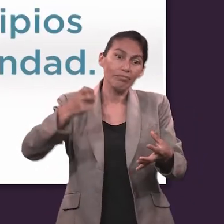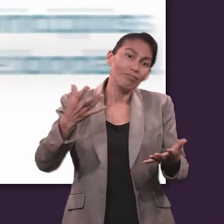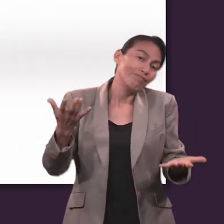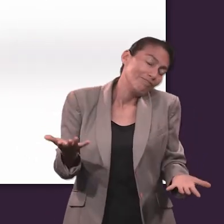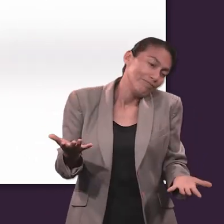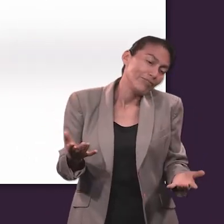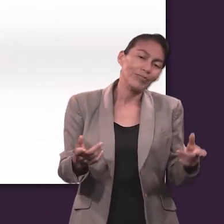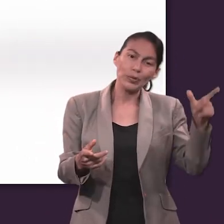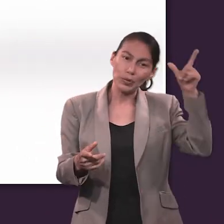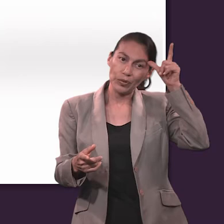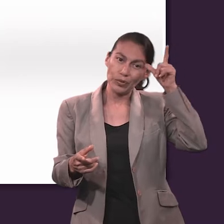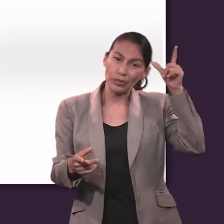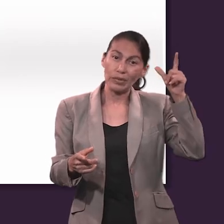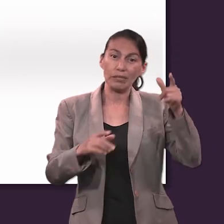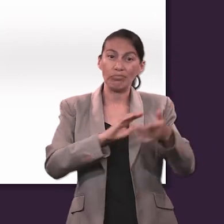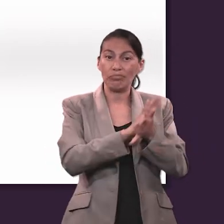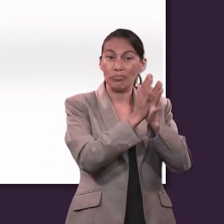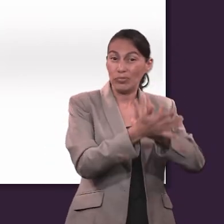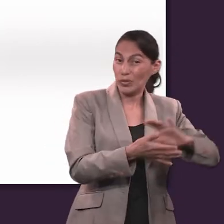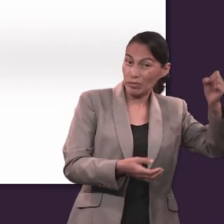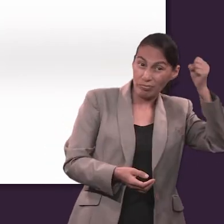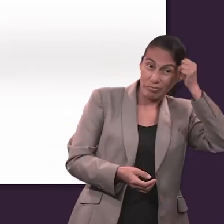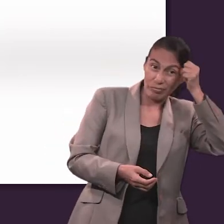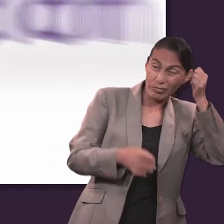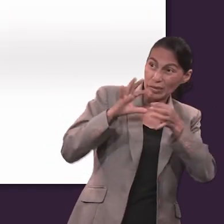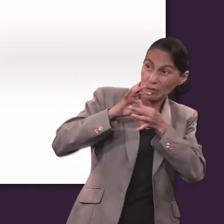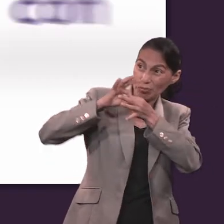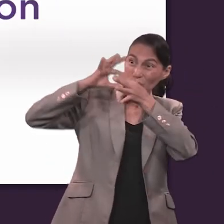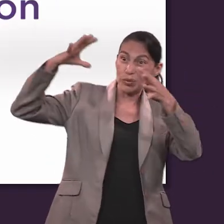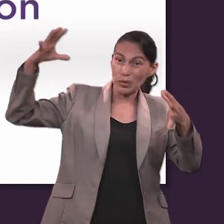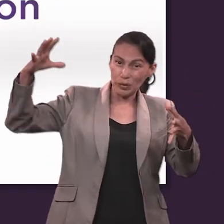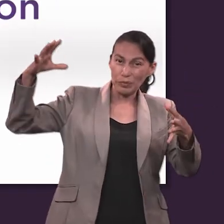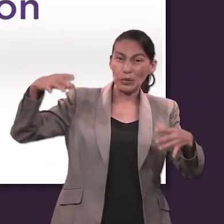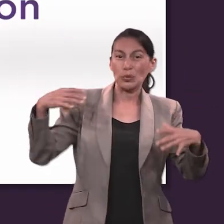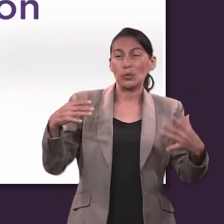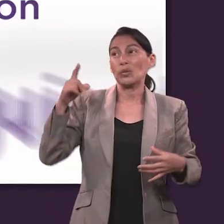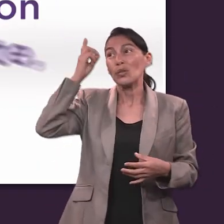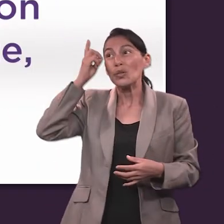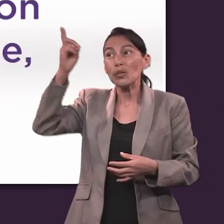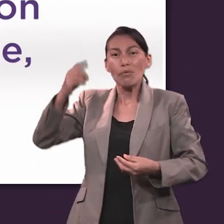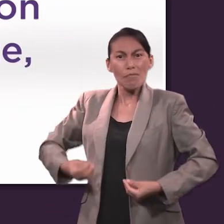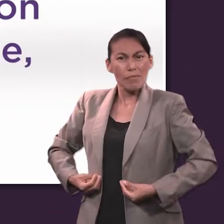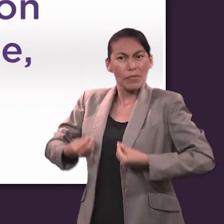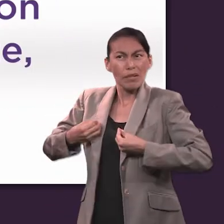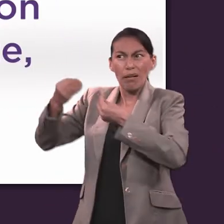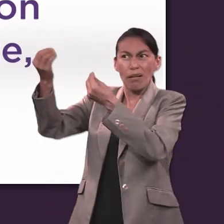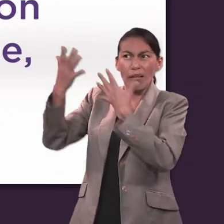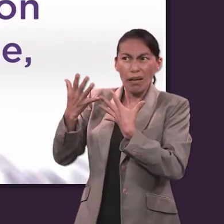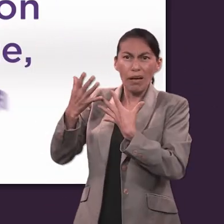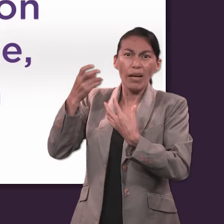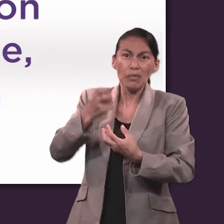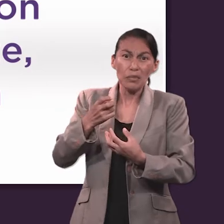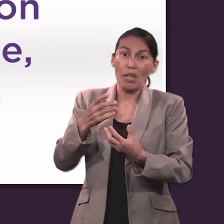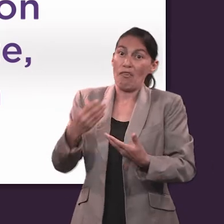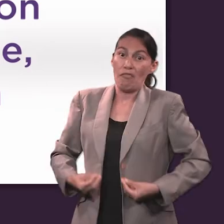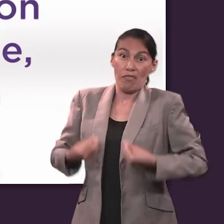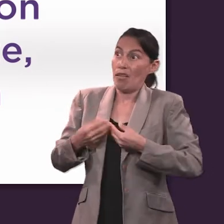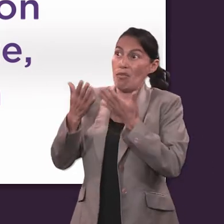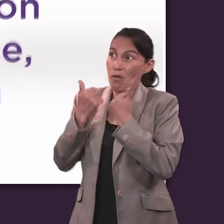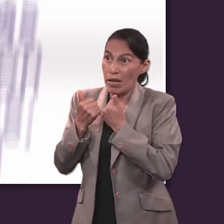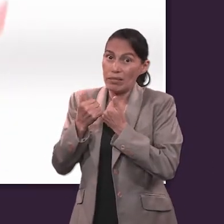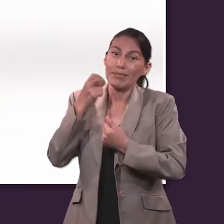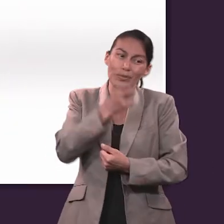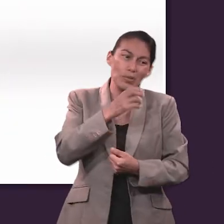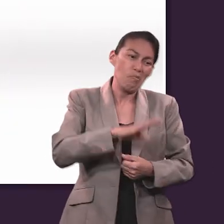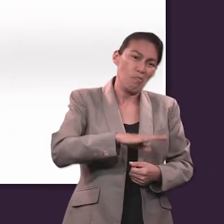bondad. Al desconectarse de Dios, Satanás rompió su relación con él y por consiguiente se aisló de la única fuente de